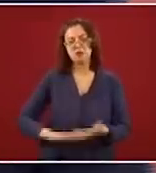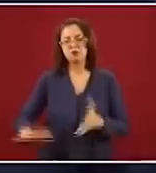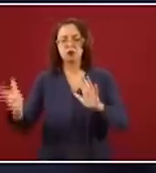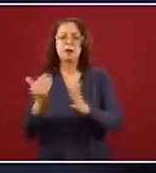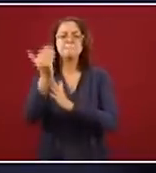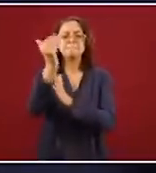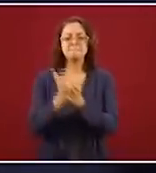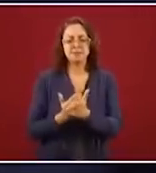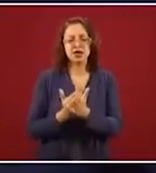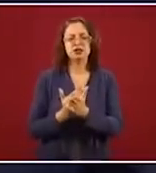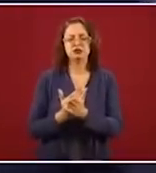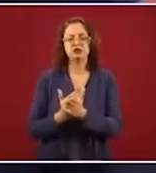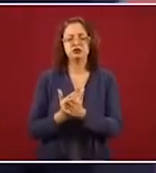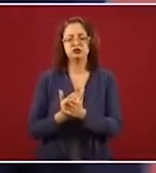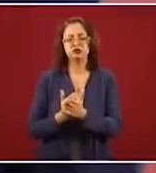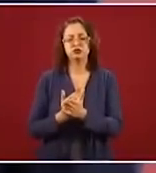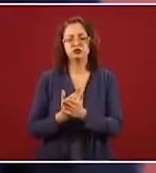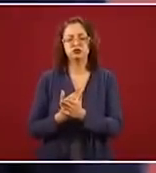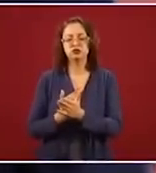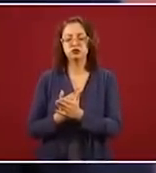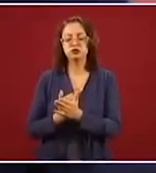violencia.